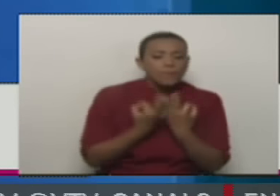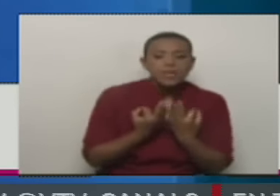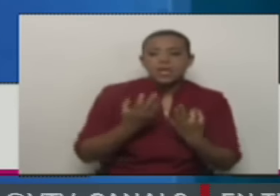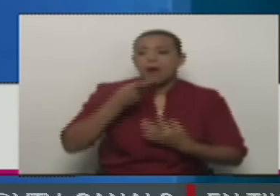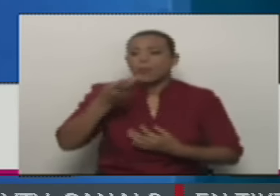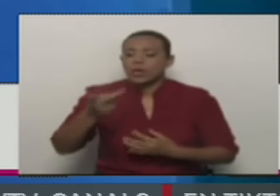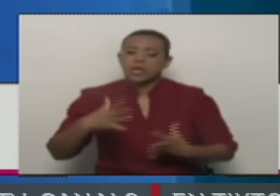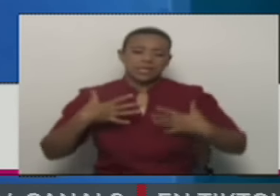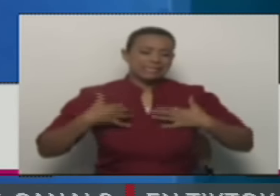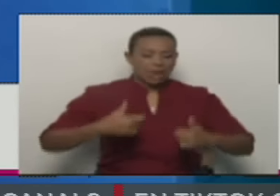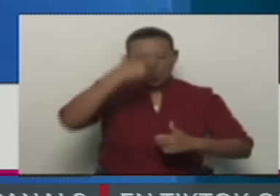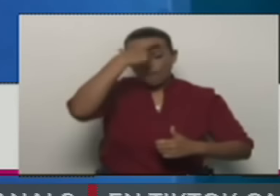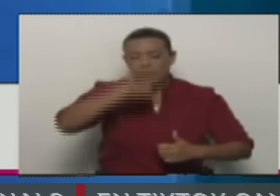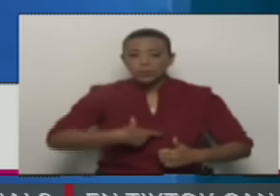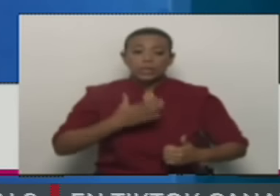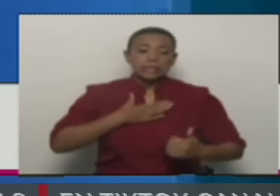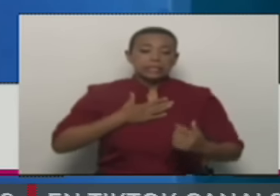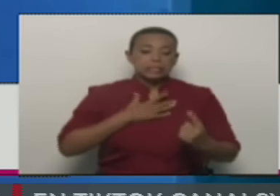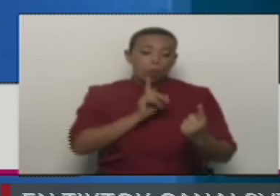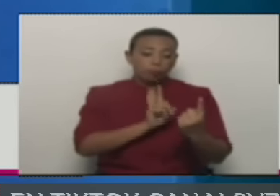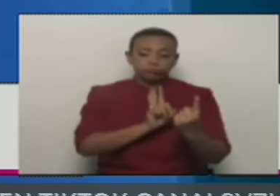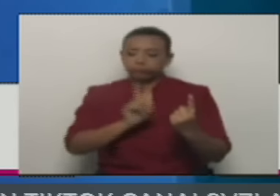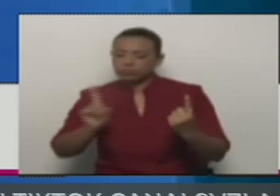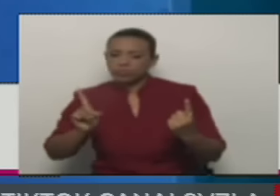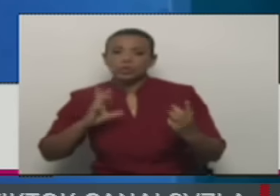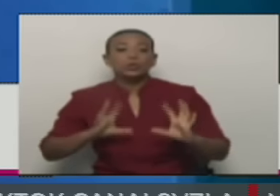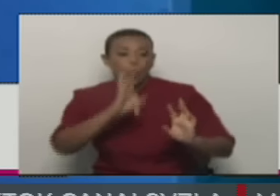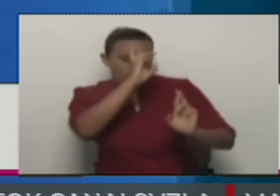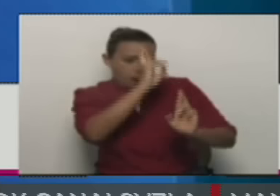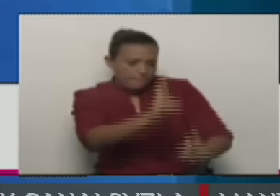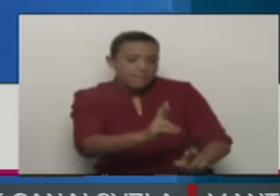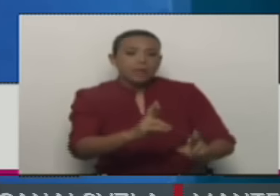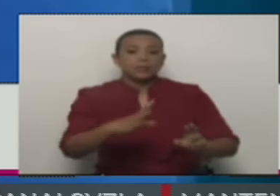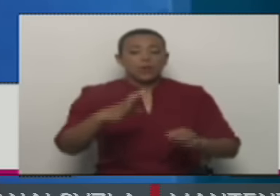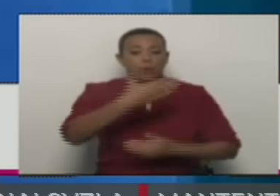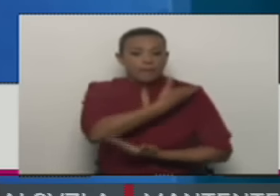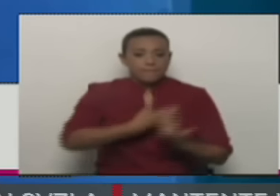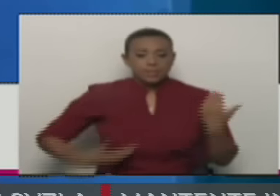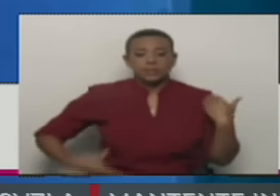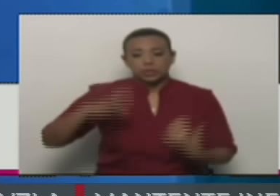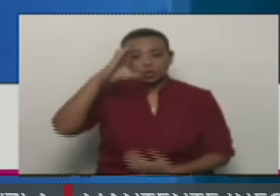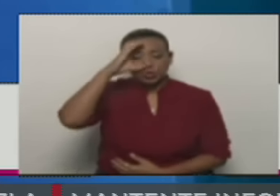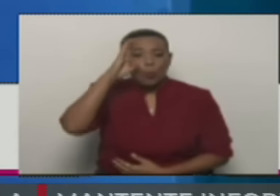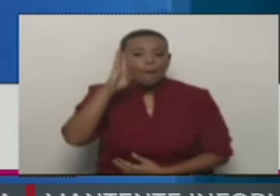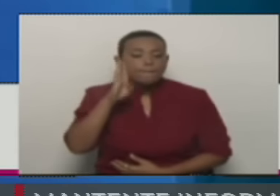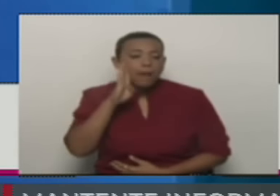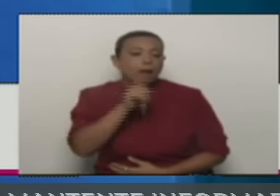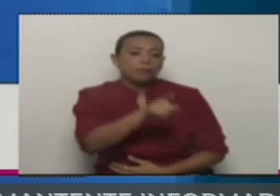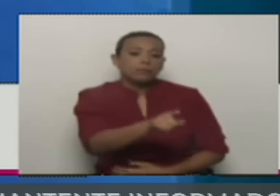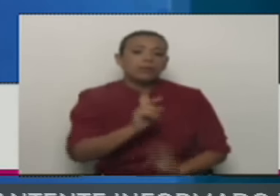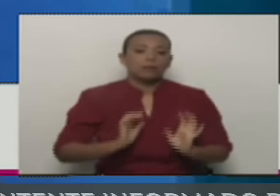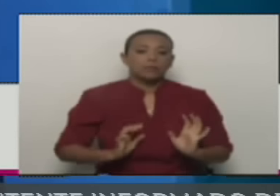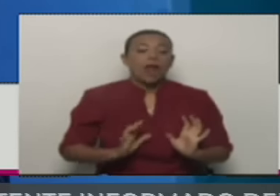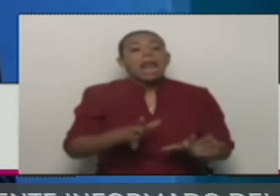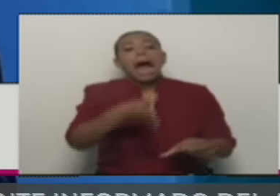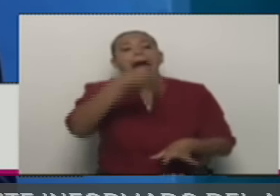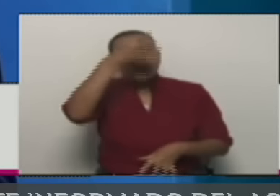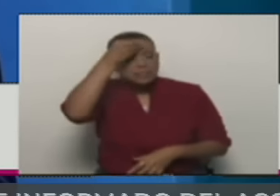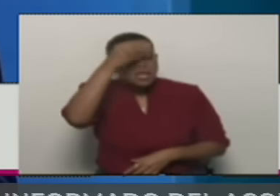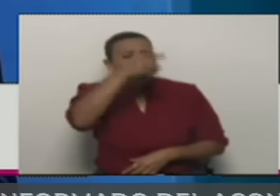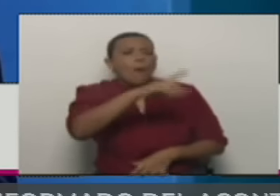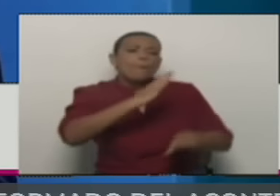políticas, dije, respeto la decisión del presidente Joe Biden, la comprendo